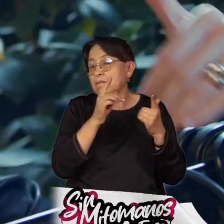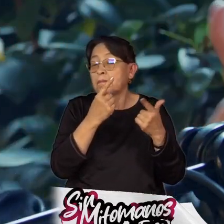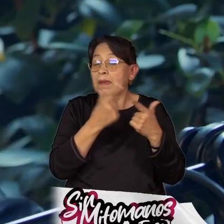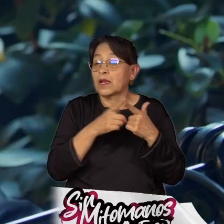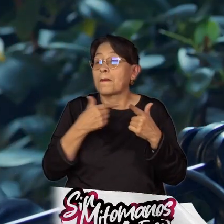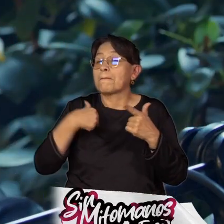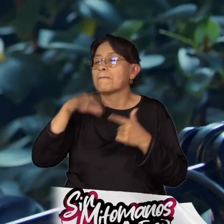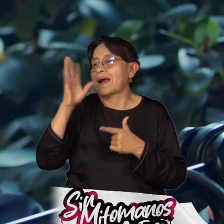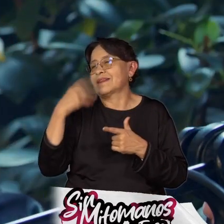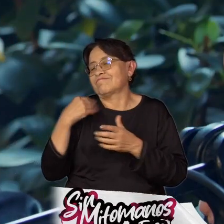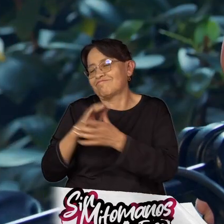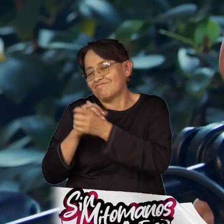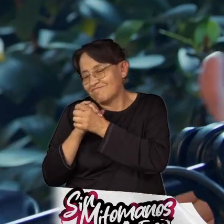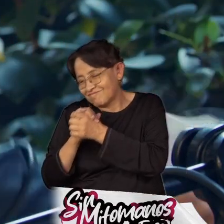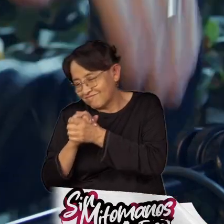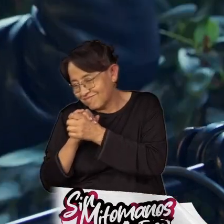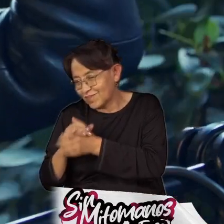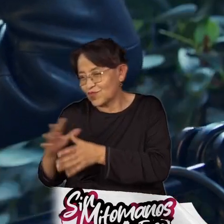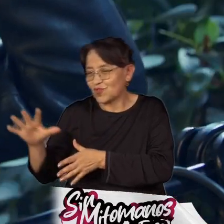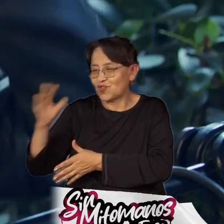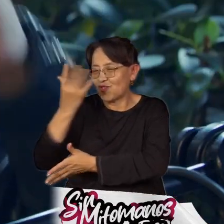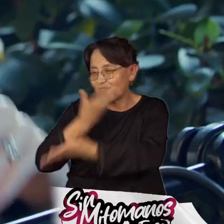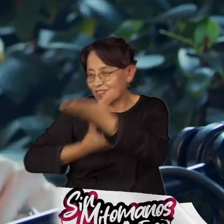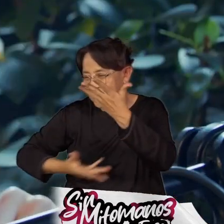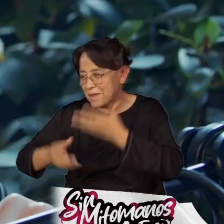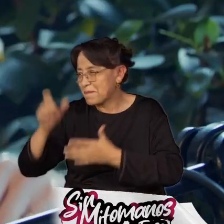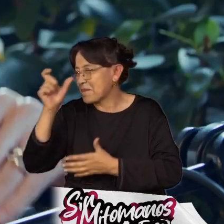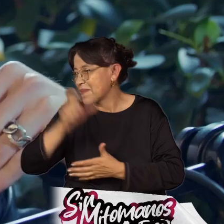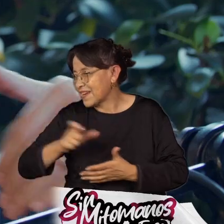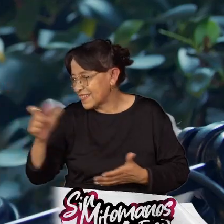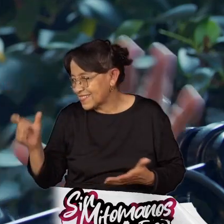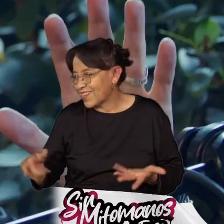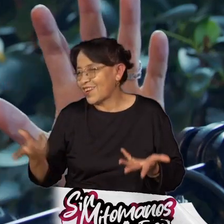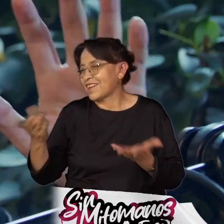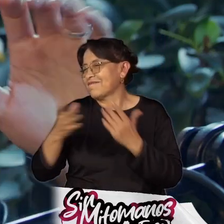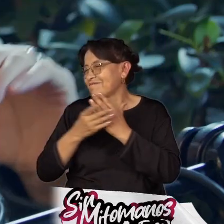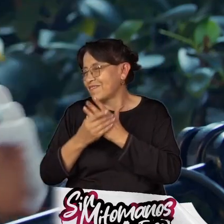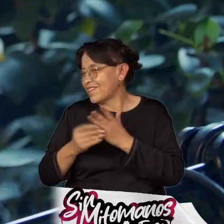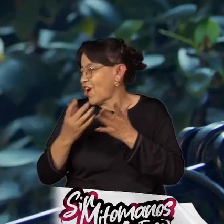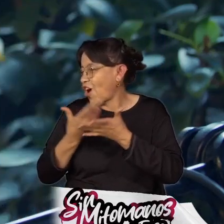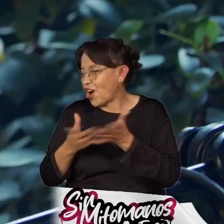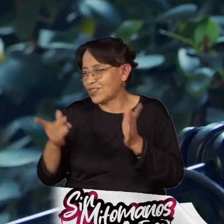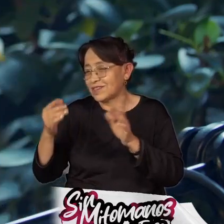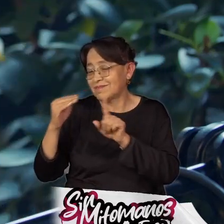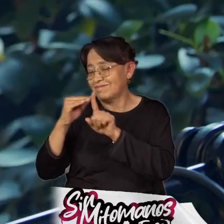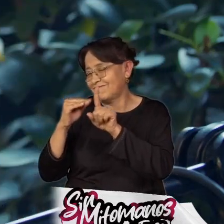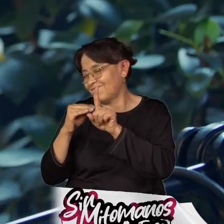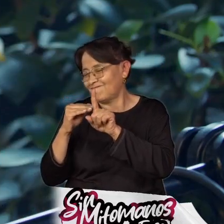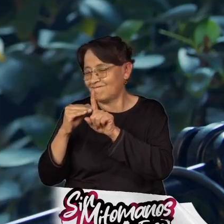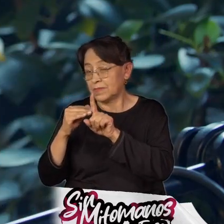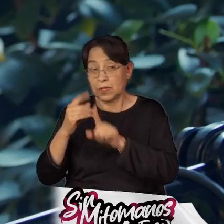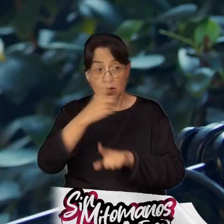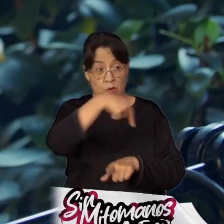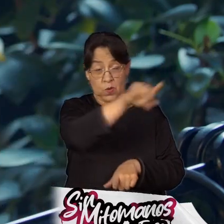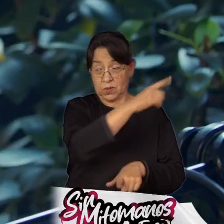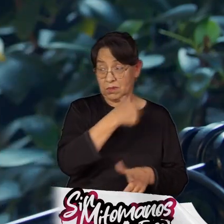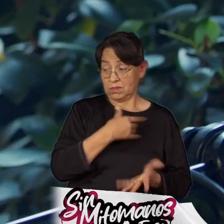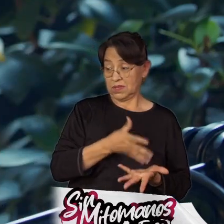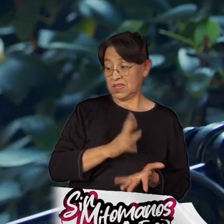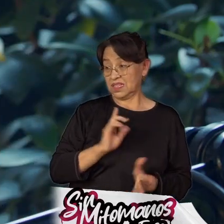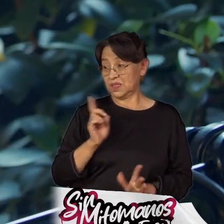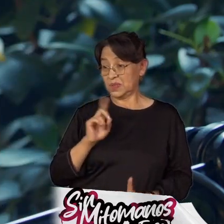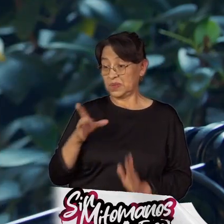y pecadores. Y lo trataban de comilón y bebedor porque se la pasaba con ellos, cosa que los de la esfera social alta no